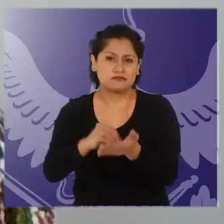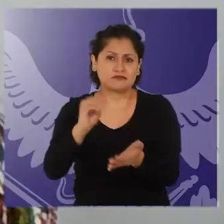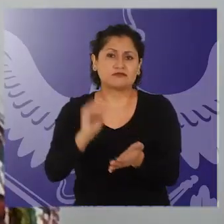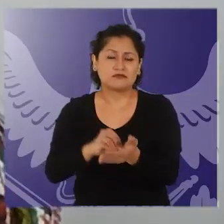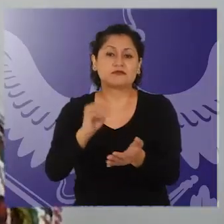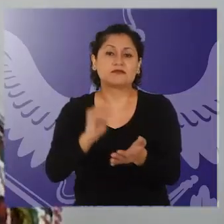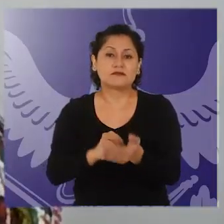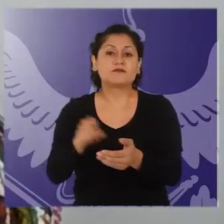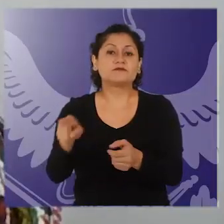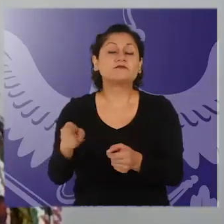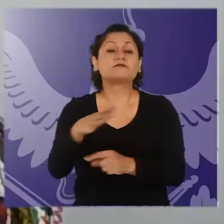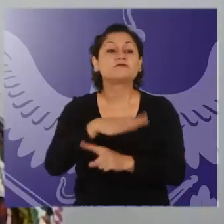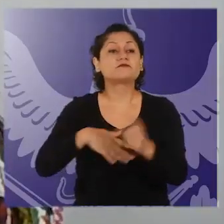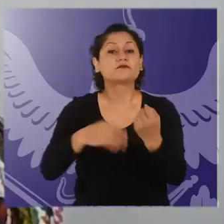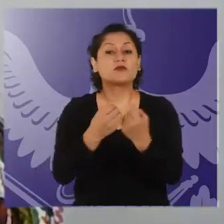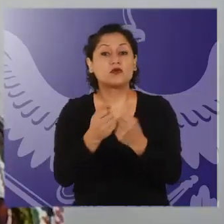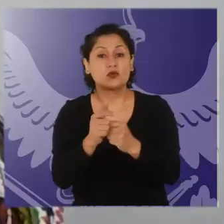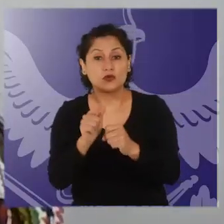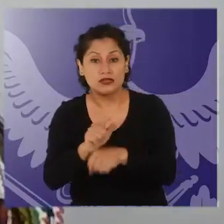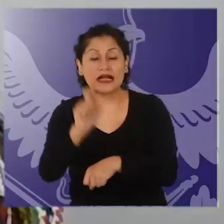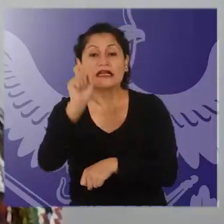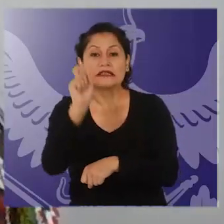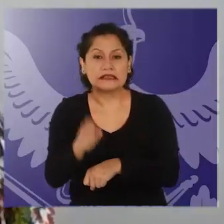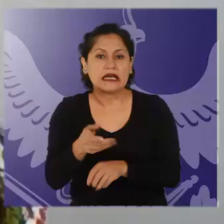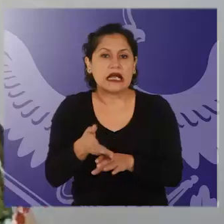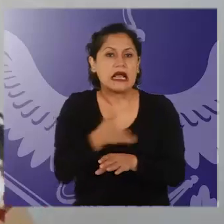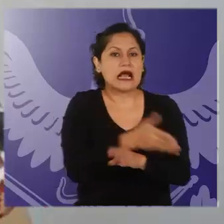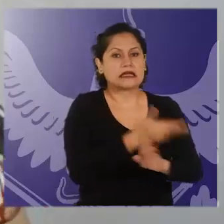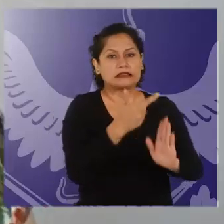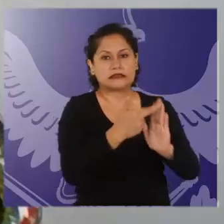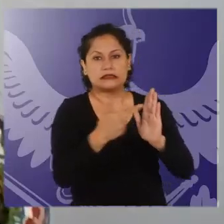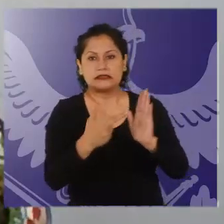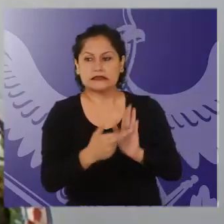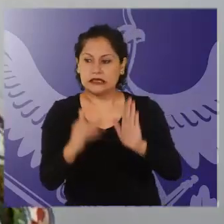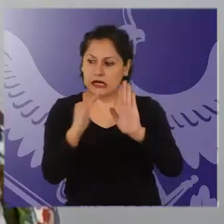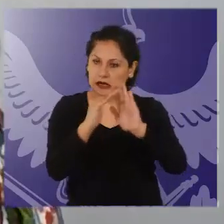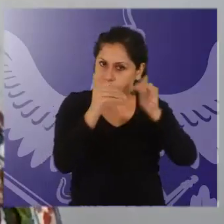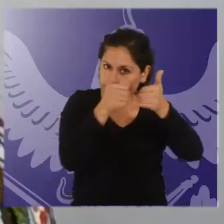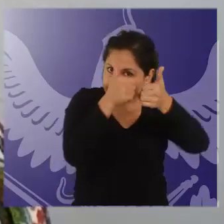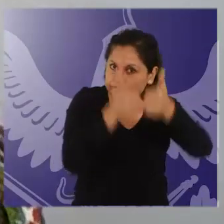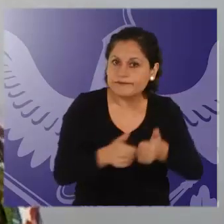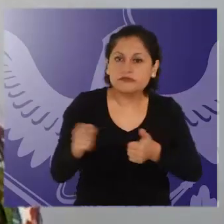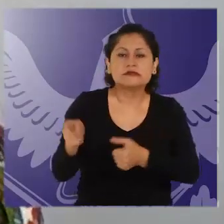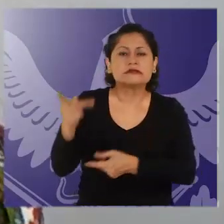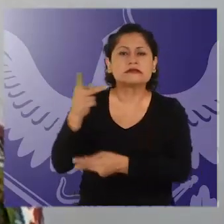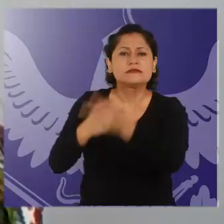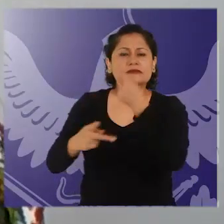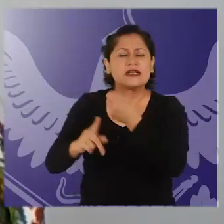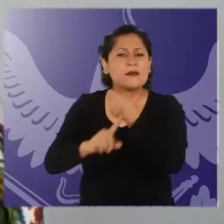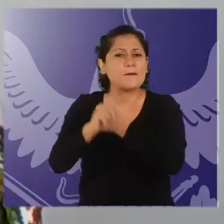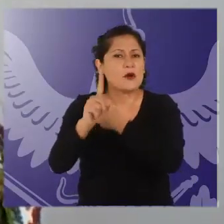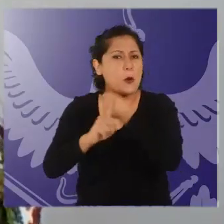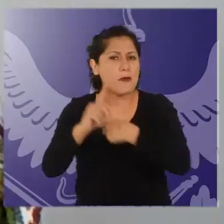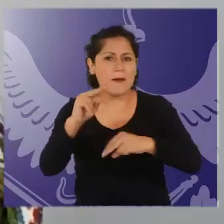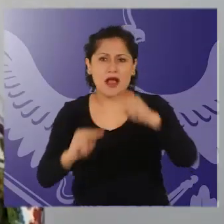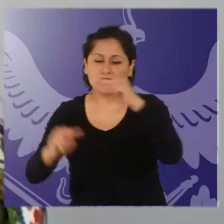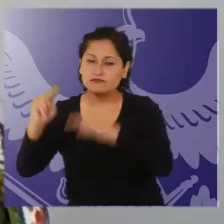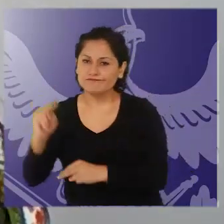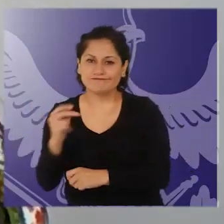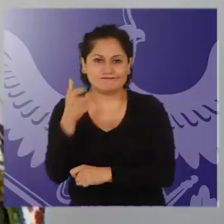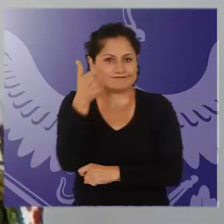sociedad derivada de la Jornada Nacional de Sana Distancia ha traído como consecuencia que se profundicen las